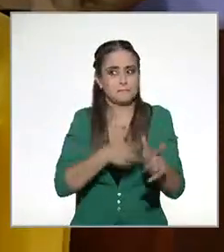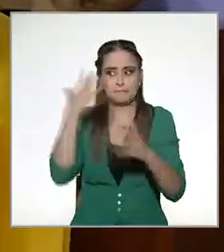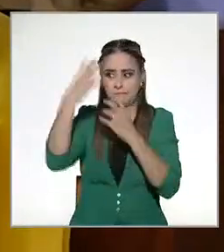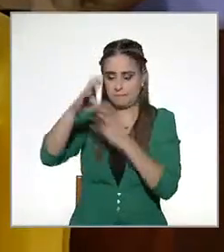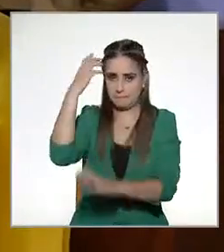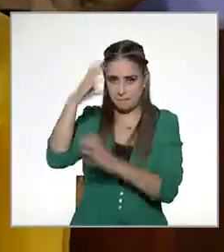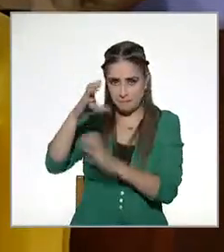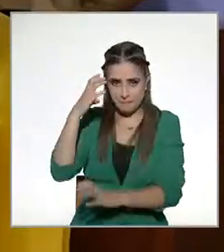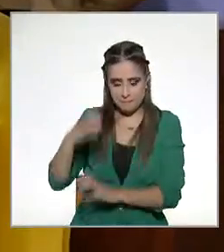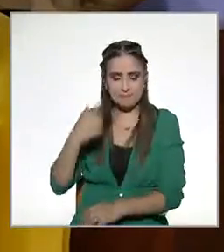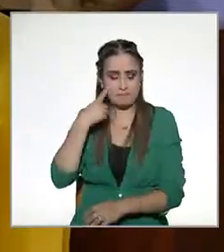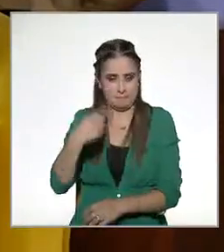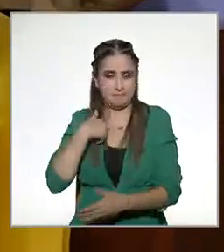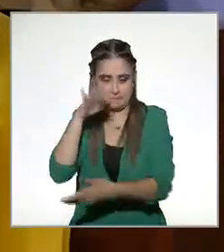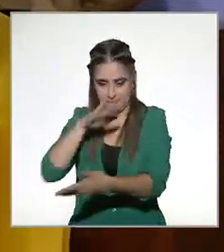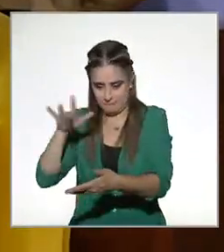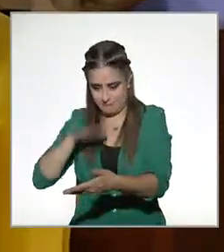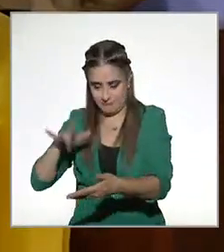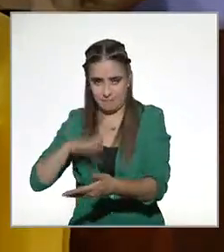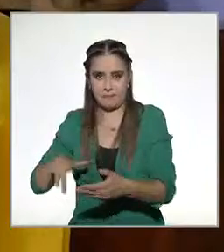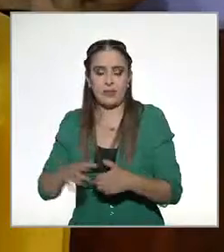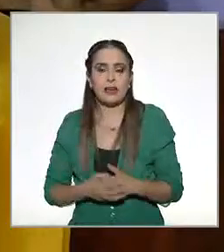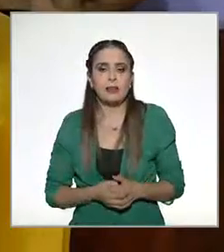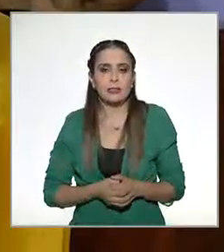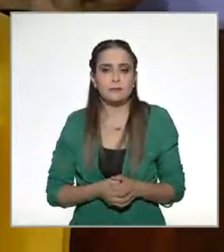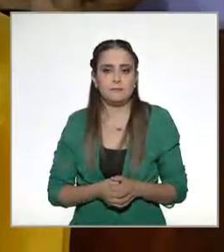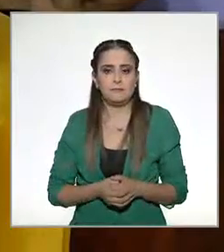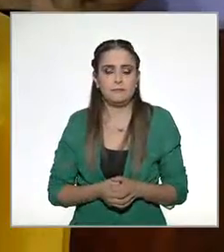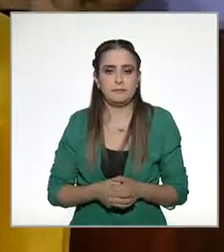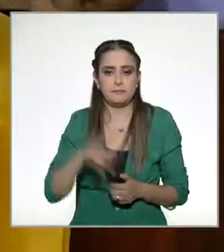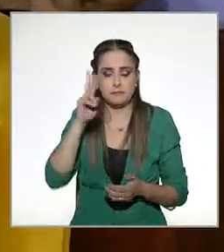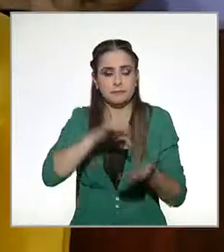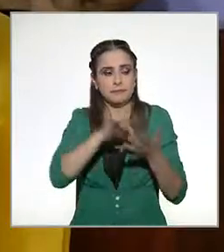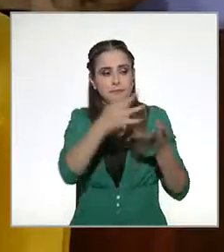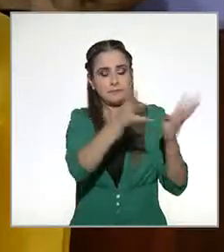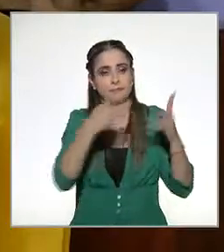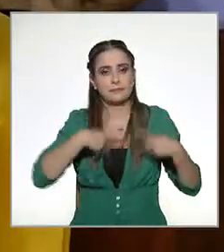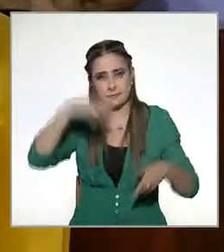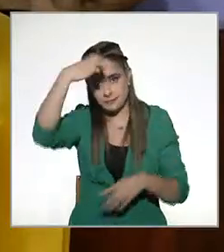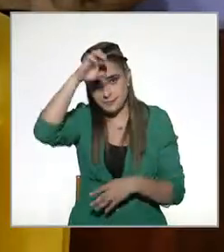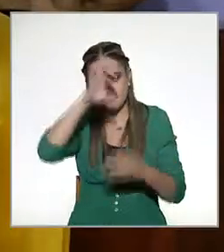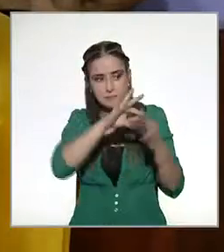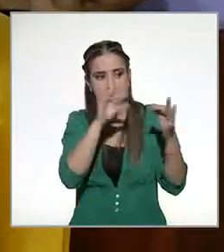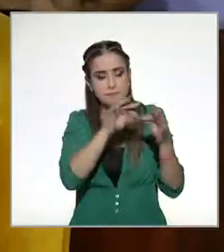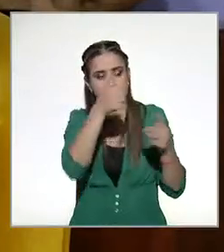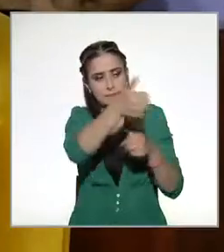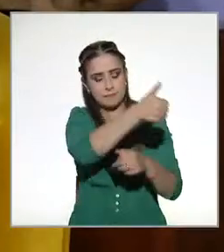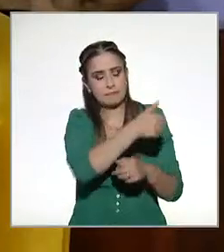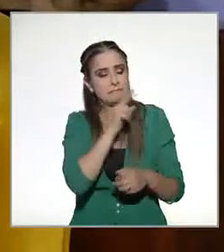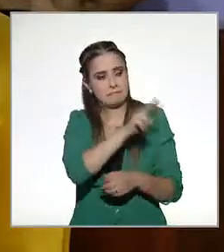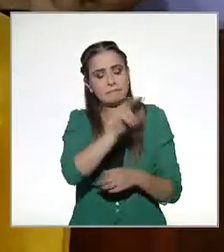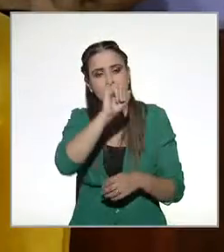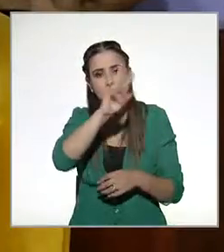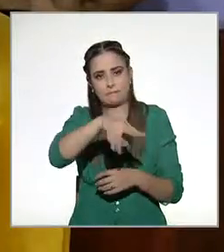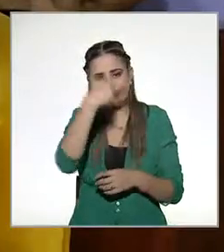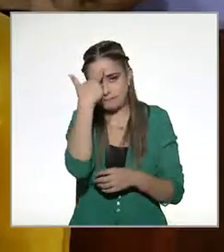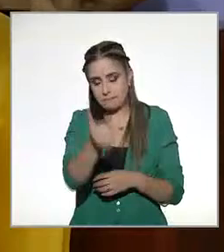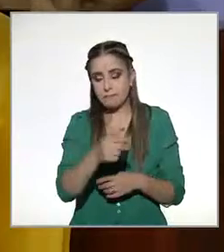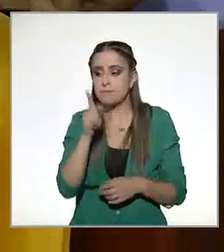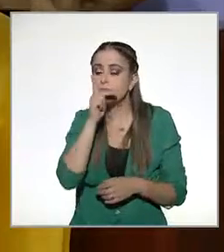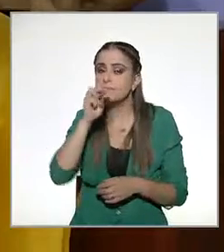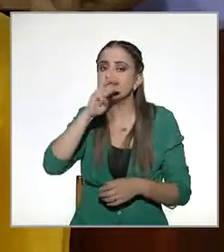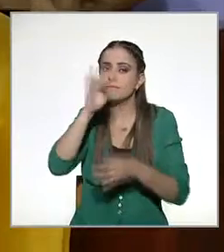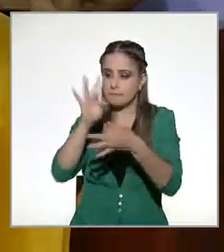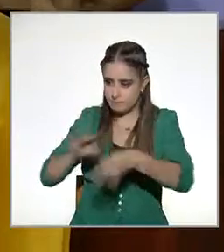a través de las redes sociales. Dolores Mesa nos dice, Gracias a los especialistas por los comentarios. Considero que es importante el que los padres sepan